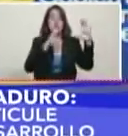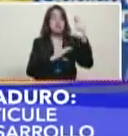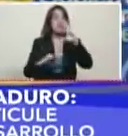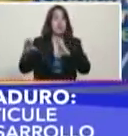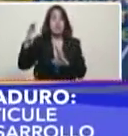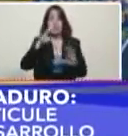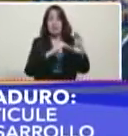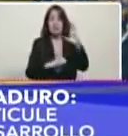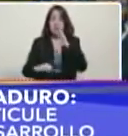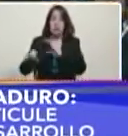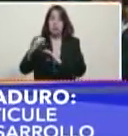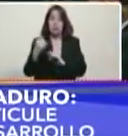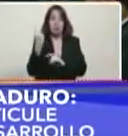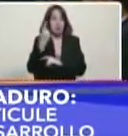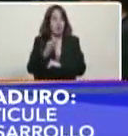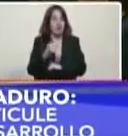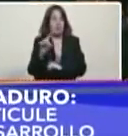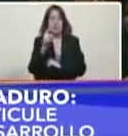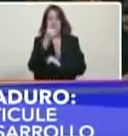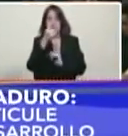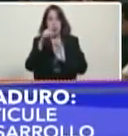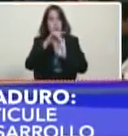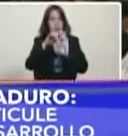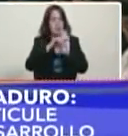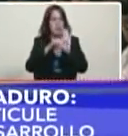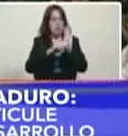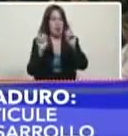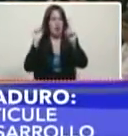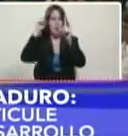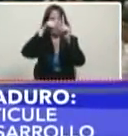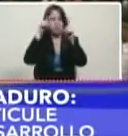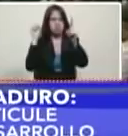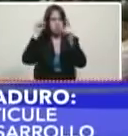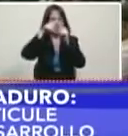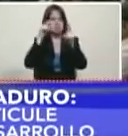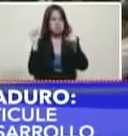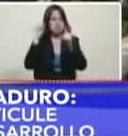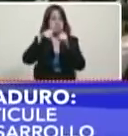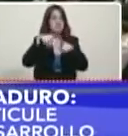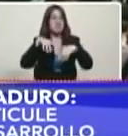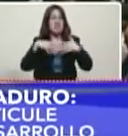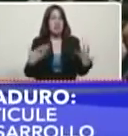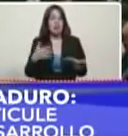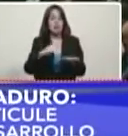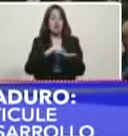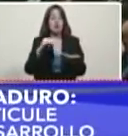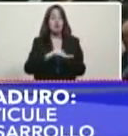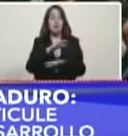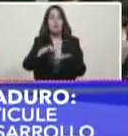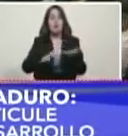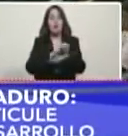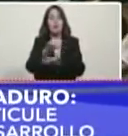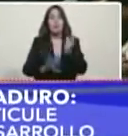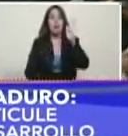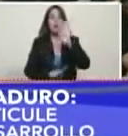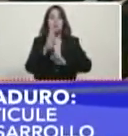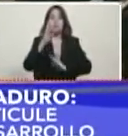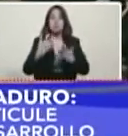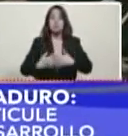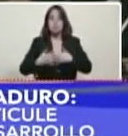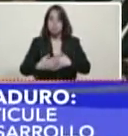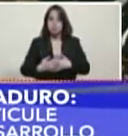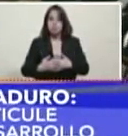coloque una agenda, una pauta, retos concretos, solución de problemas. Para el desarrollo industrial,